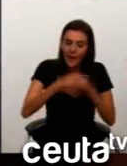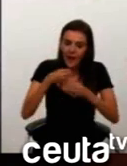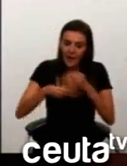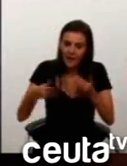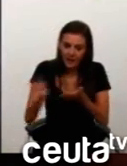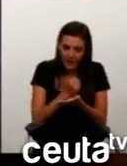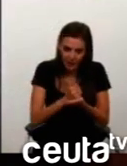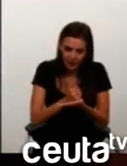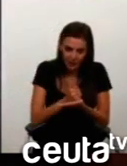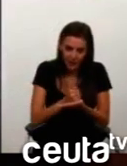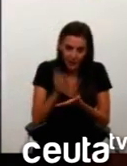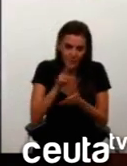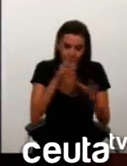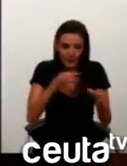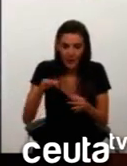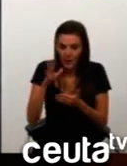hecho, además,